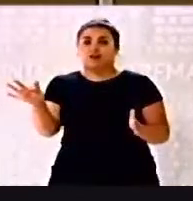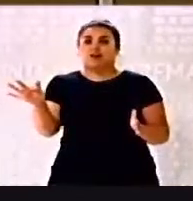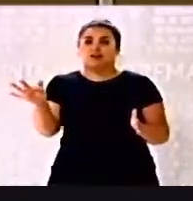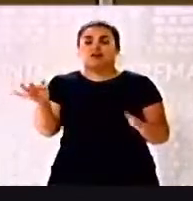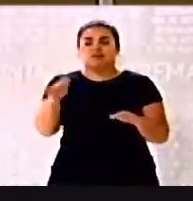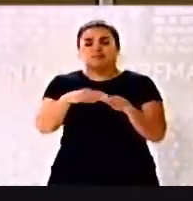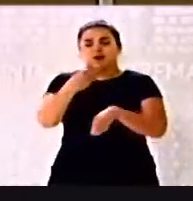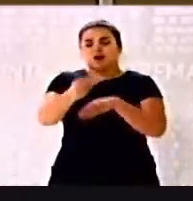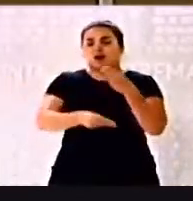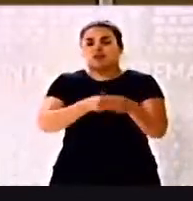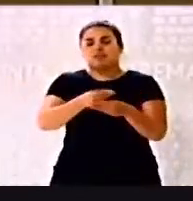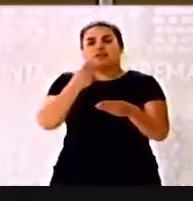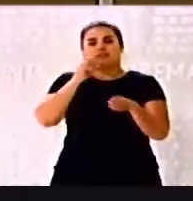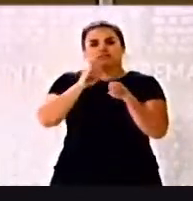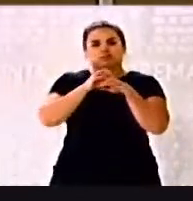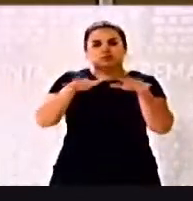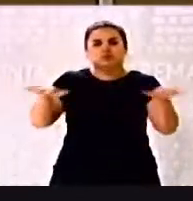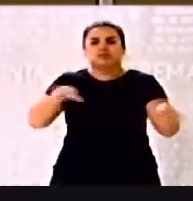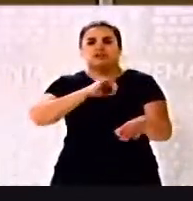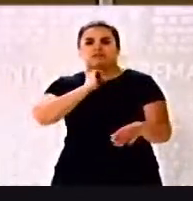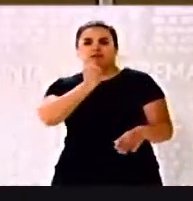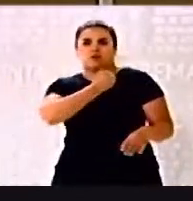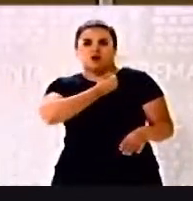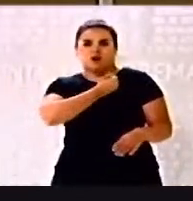abordaje de ese brote de Navalmoral de la Mata,